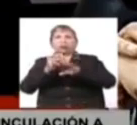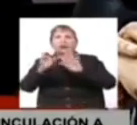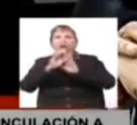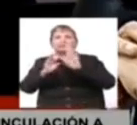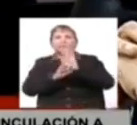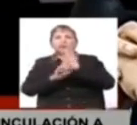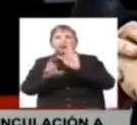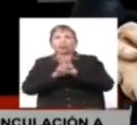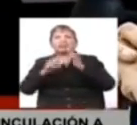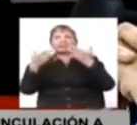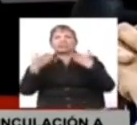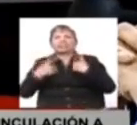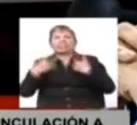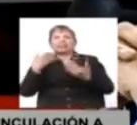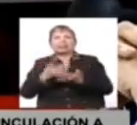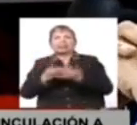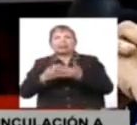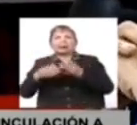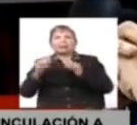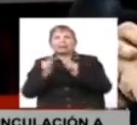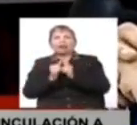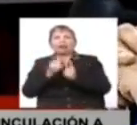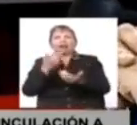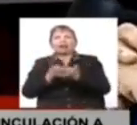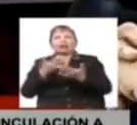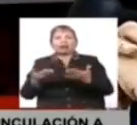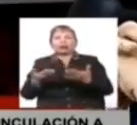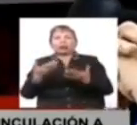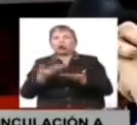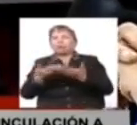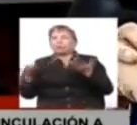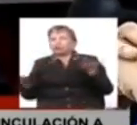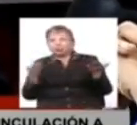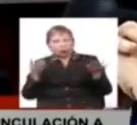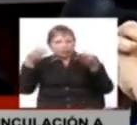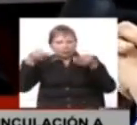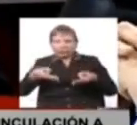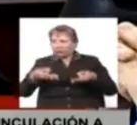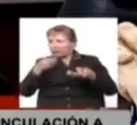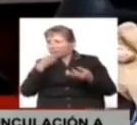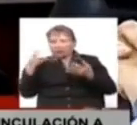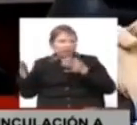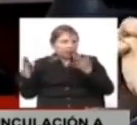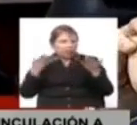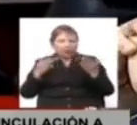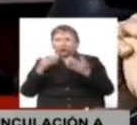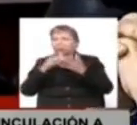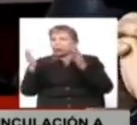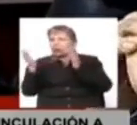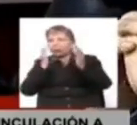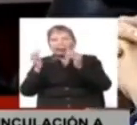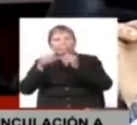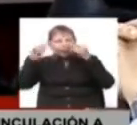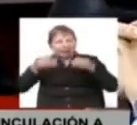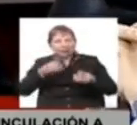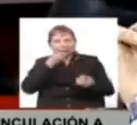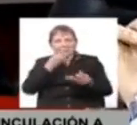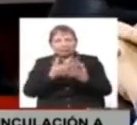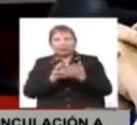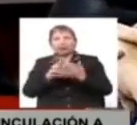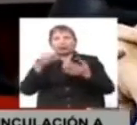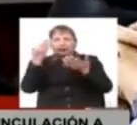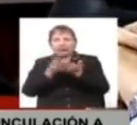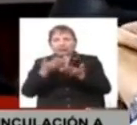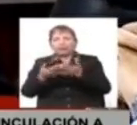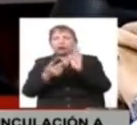la situación de Villanueva y la situación del proceso. Si se abre una investigación con la carpeta